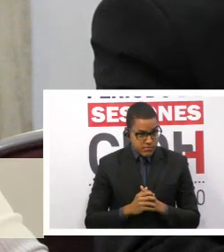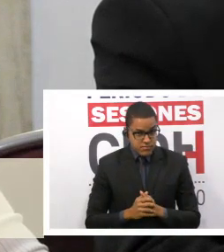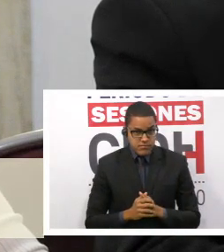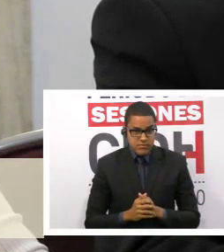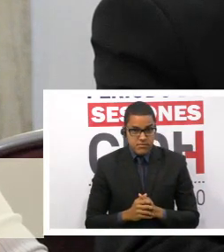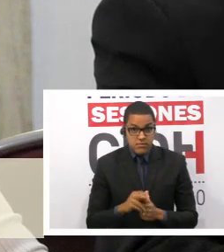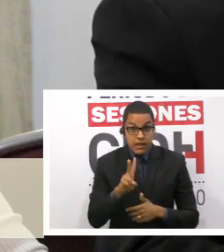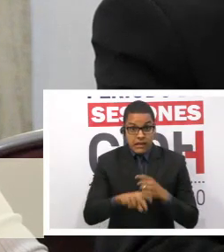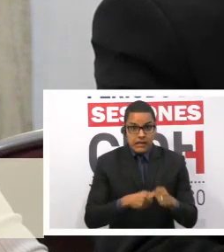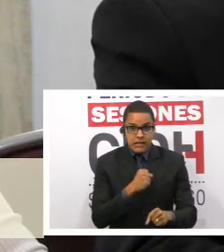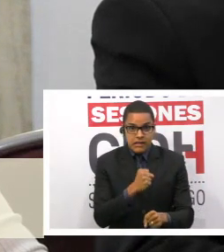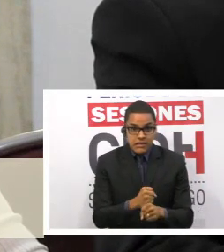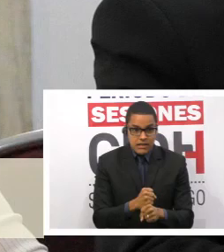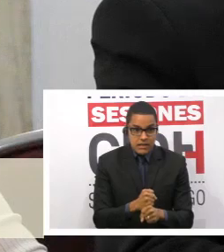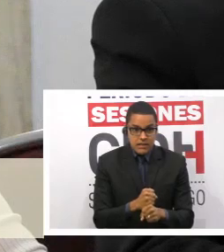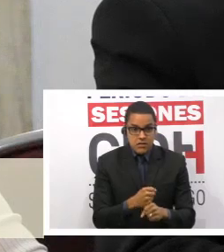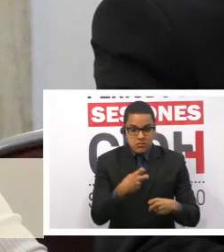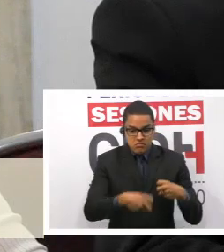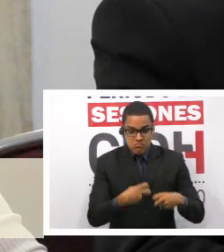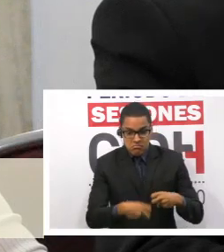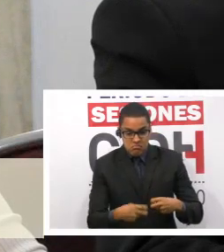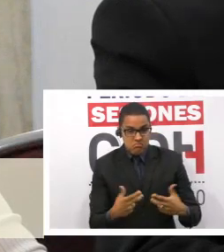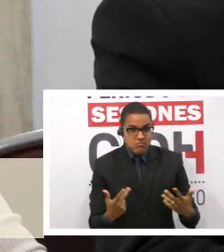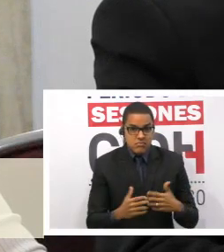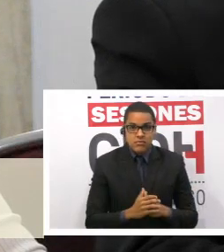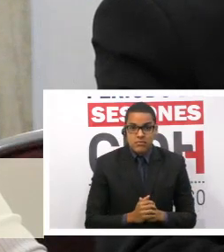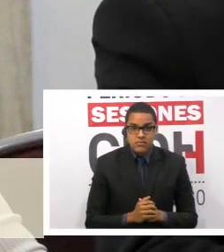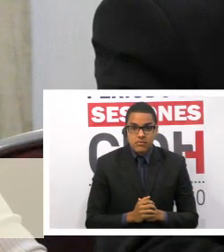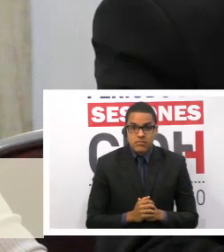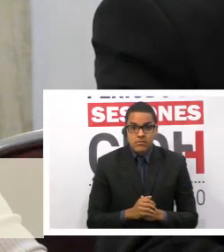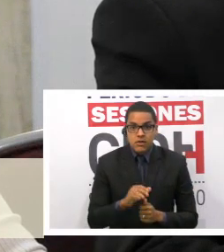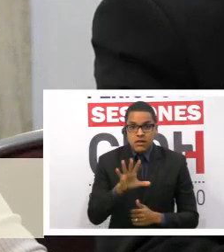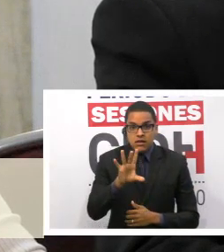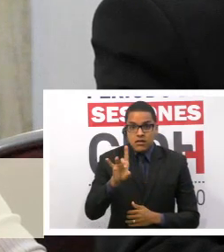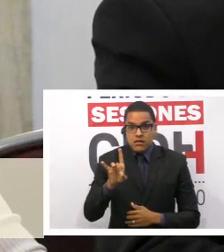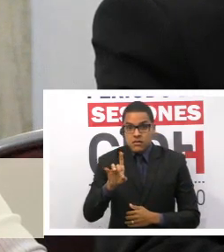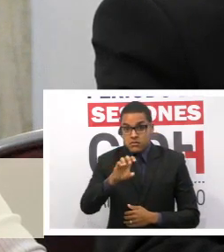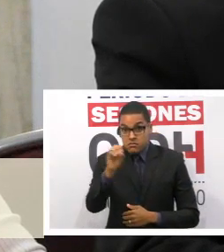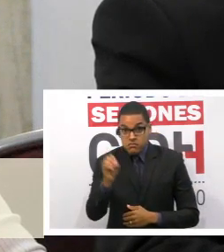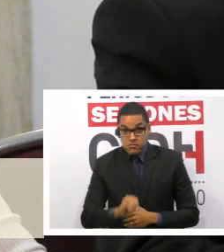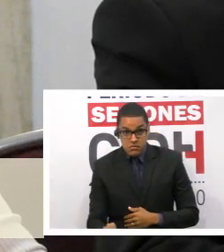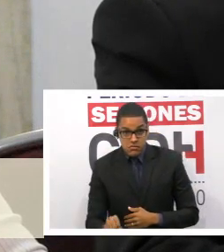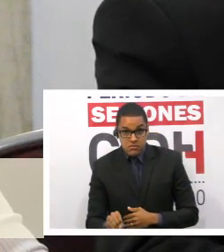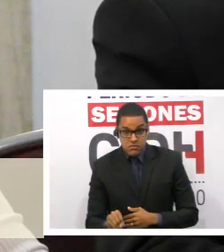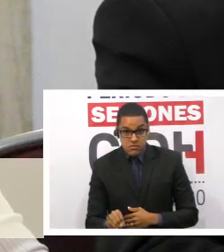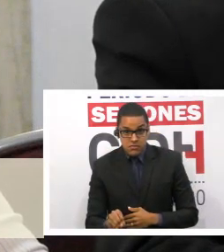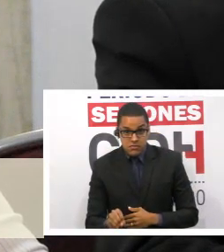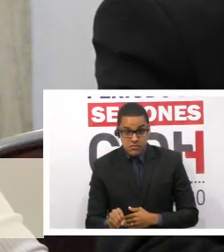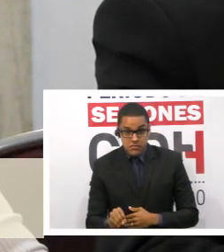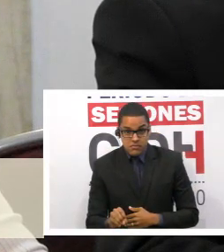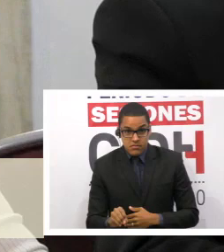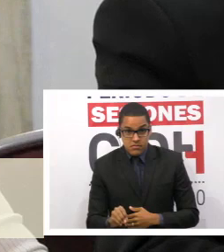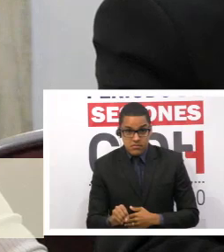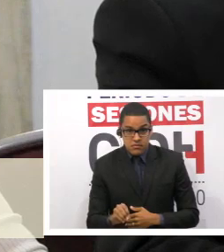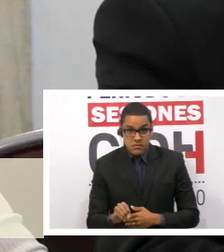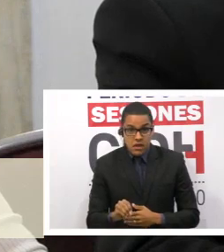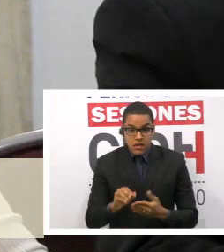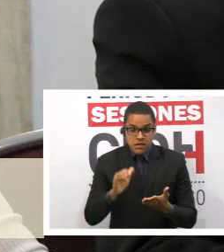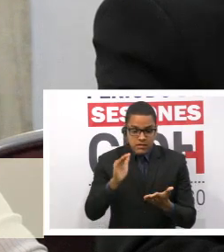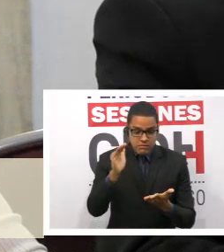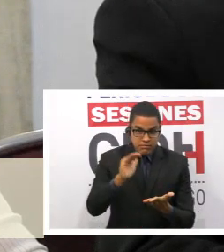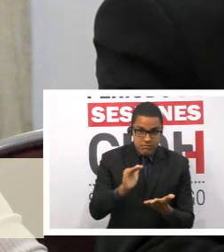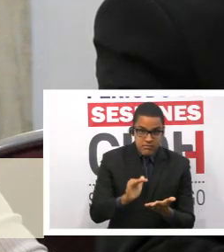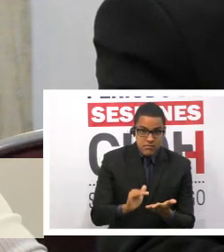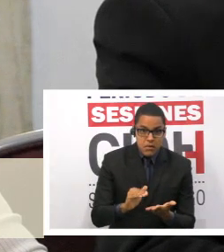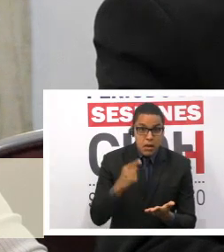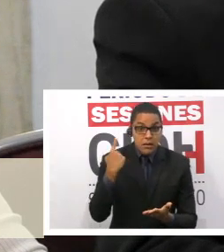corte del 58% del estamento destinado al programa de enfrentamiento de la violencia de género y de promoción de todo de autonomía